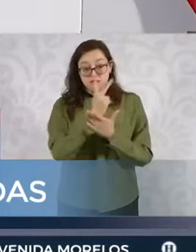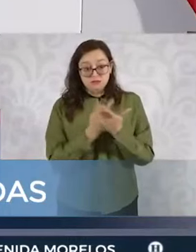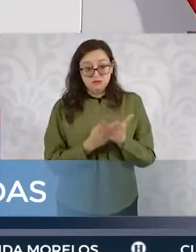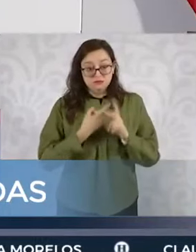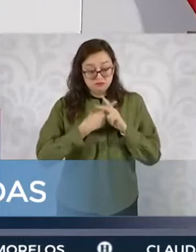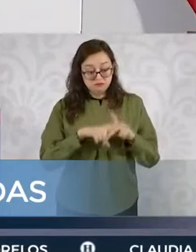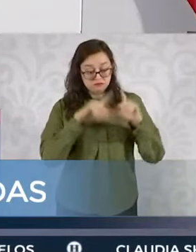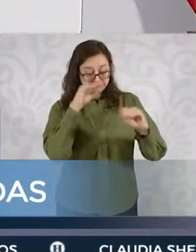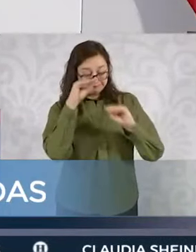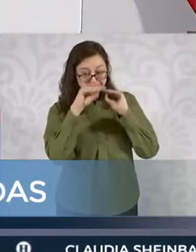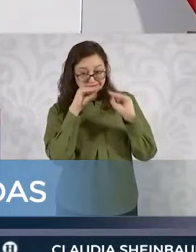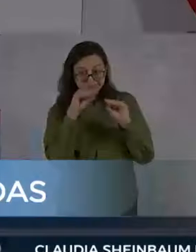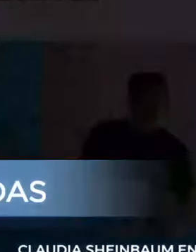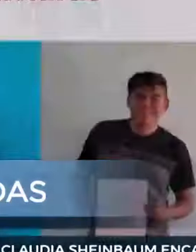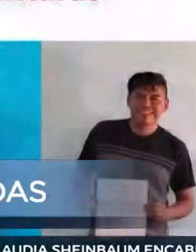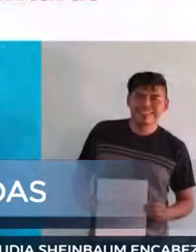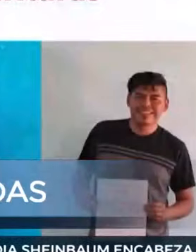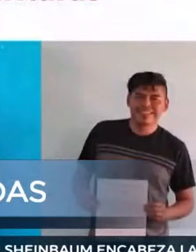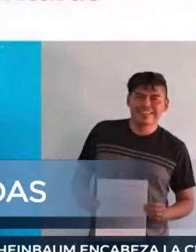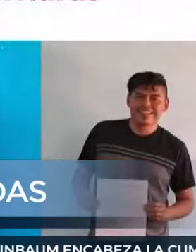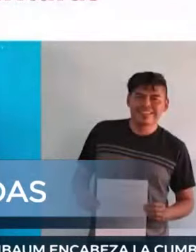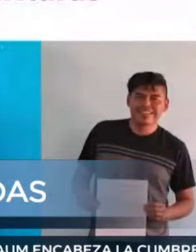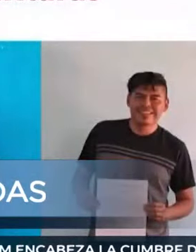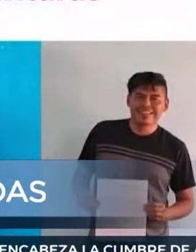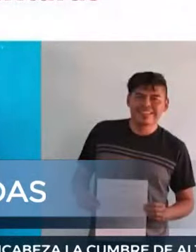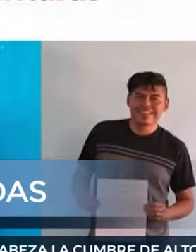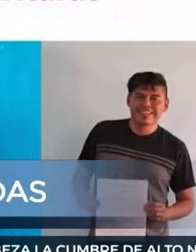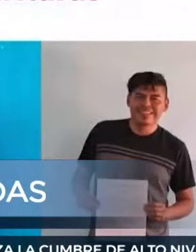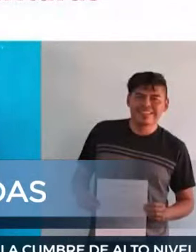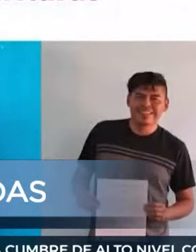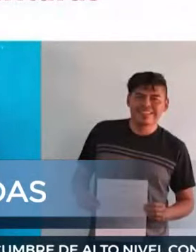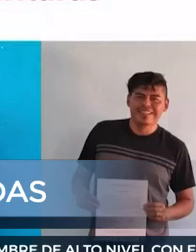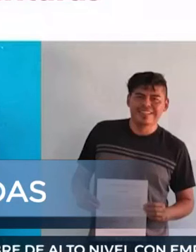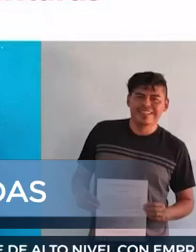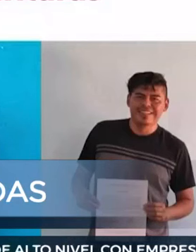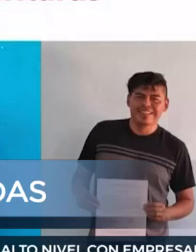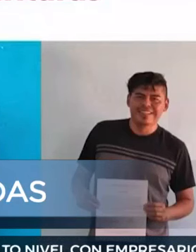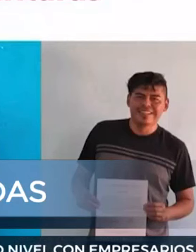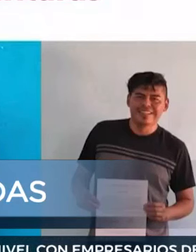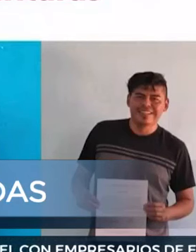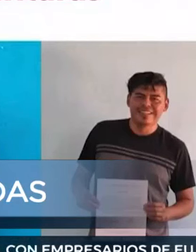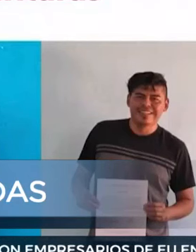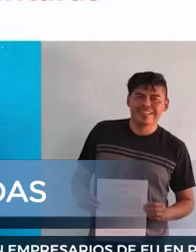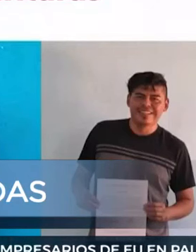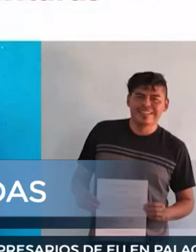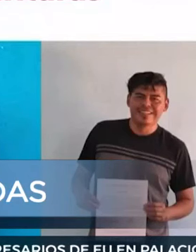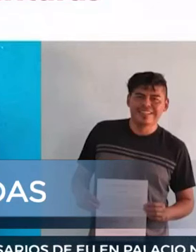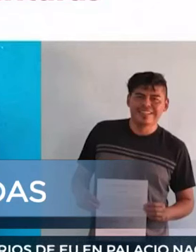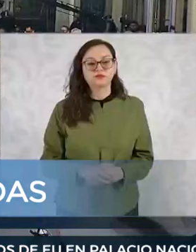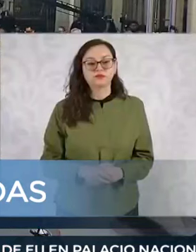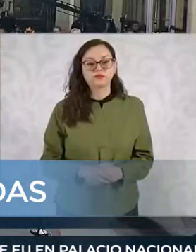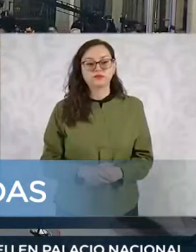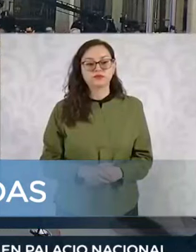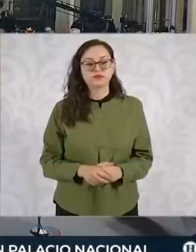una casa en plan de renta. De acuerdo con las autoridades, el periodo de arrendamiento será de 5 años con posibilidad de extenderse hasta